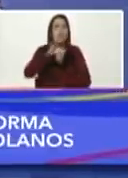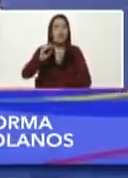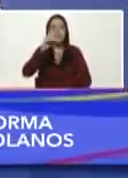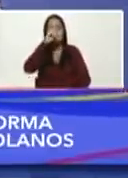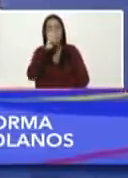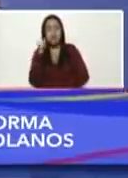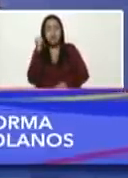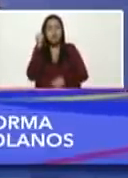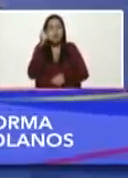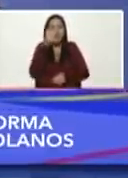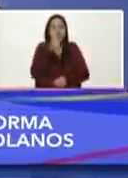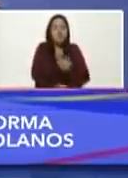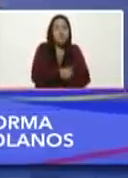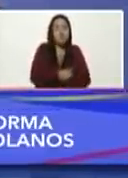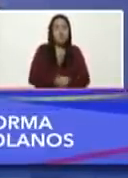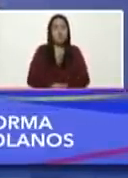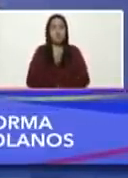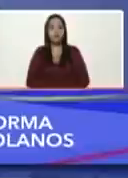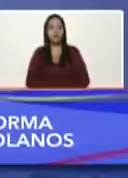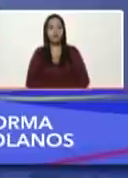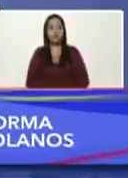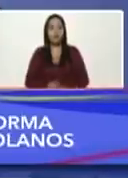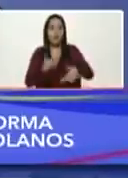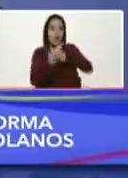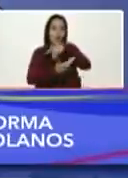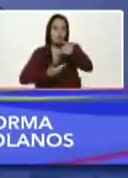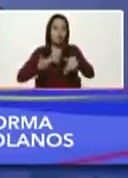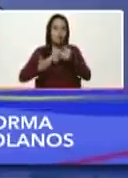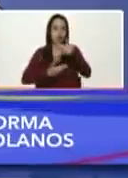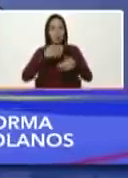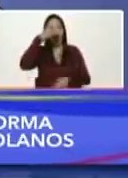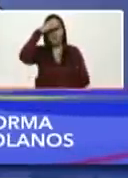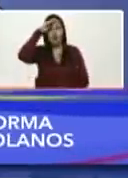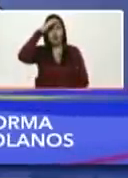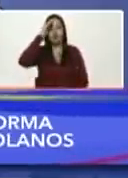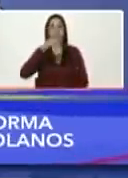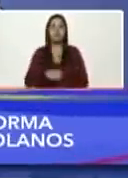años en la revolución cubana.